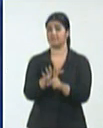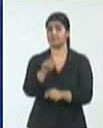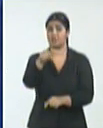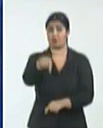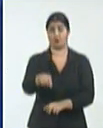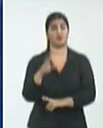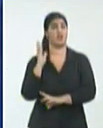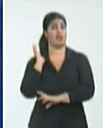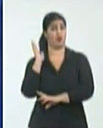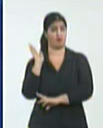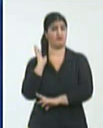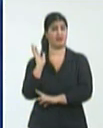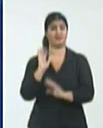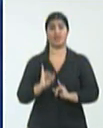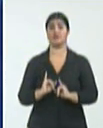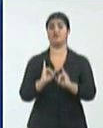definitiva,